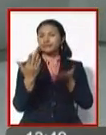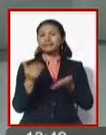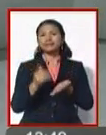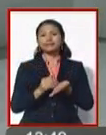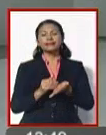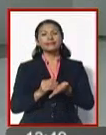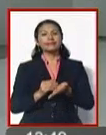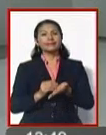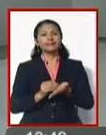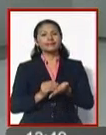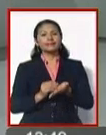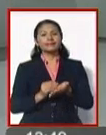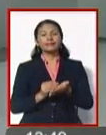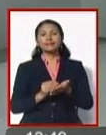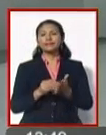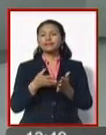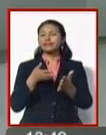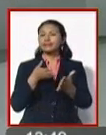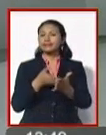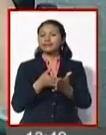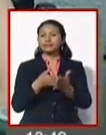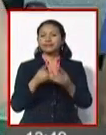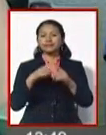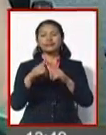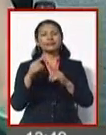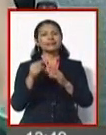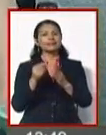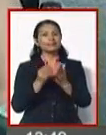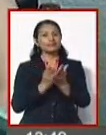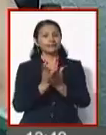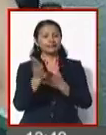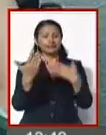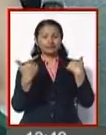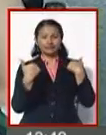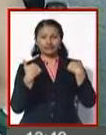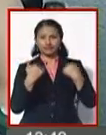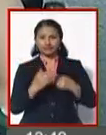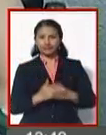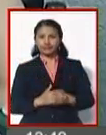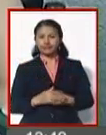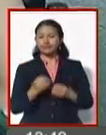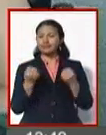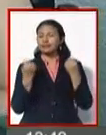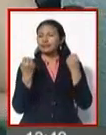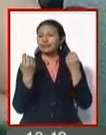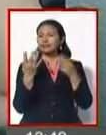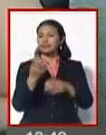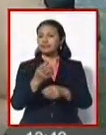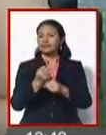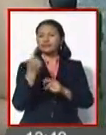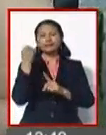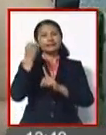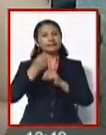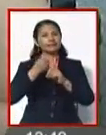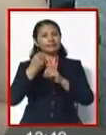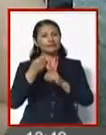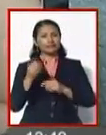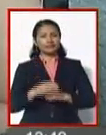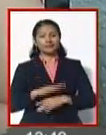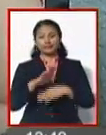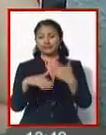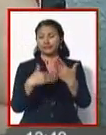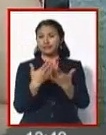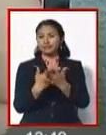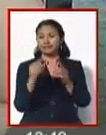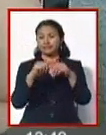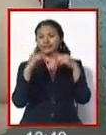Lamentablemente nos estamos viendo vulnerados en varios de los derechos que hemos conseguido con mucha lucha de